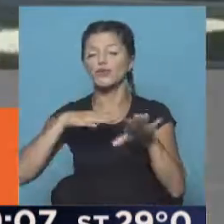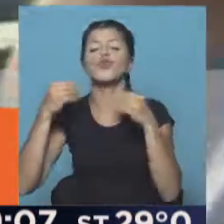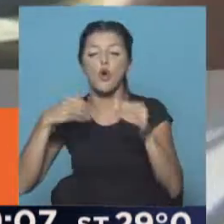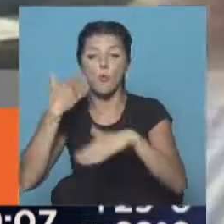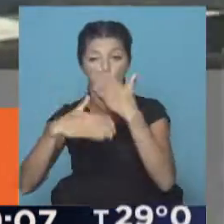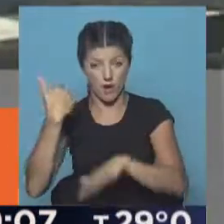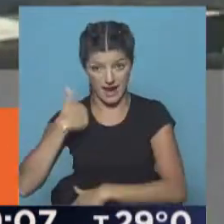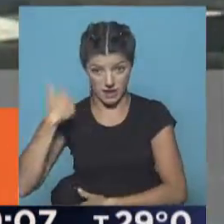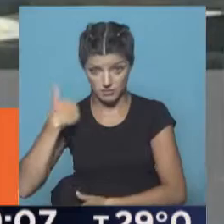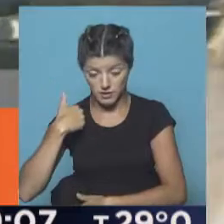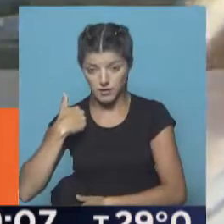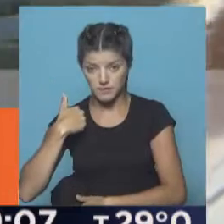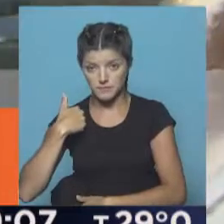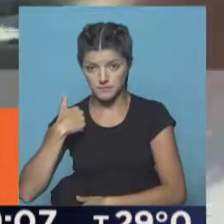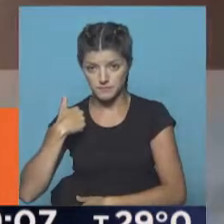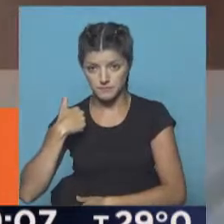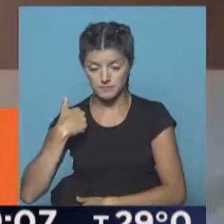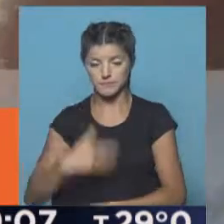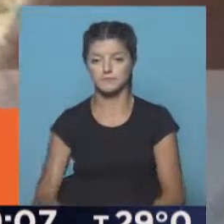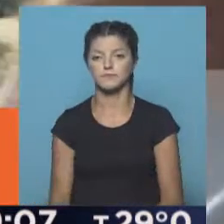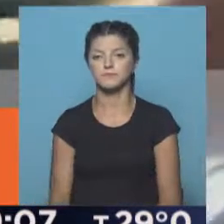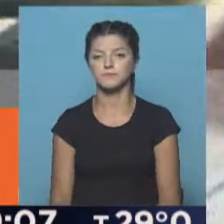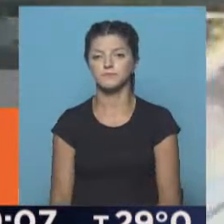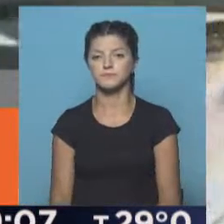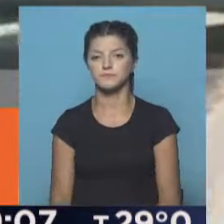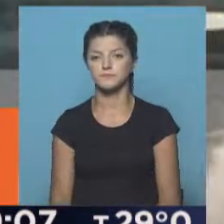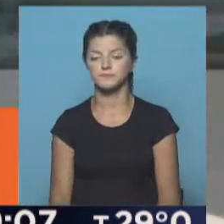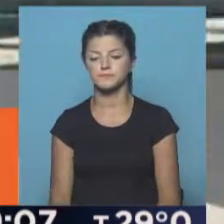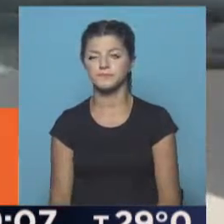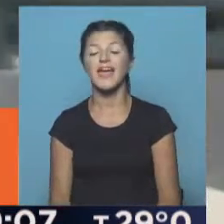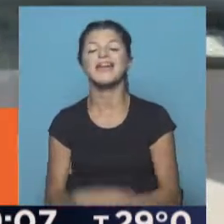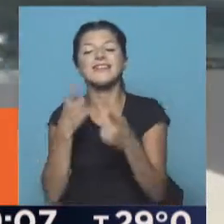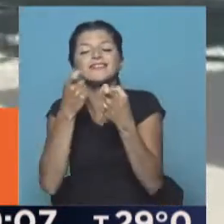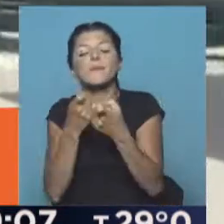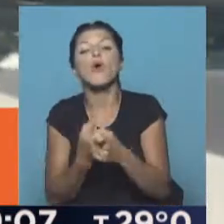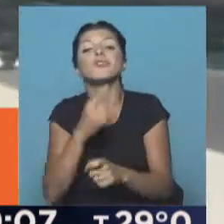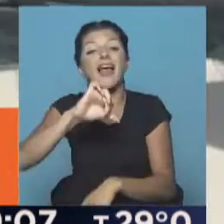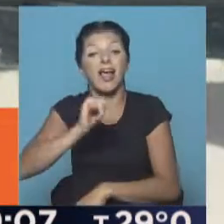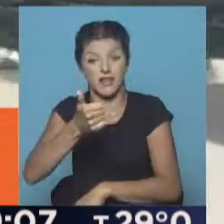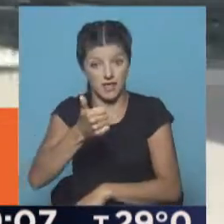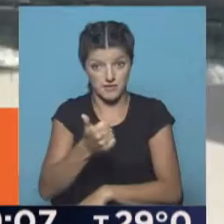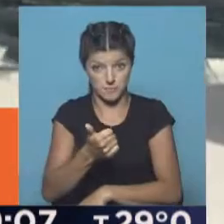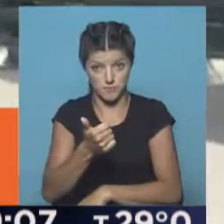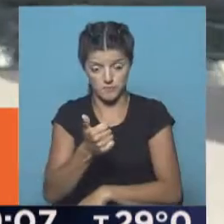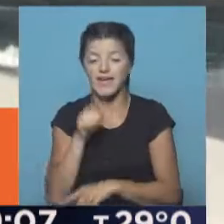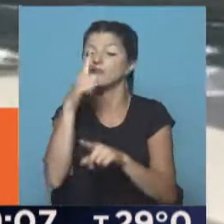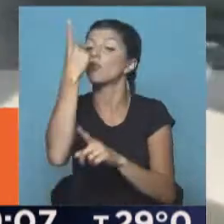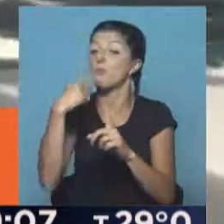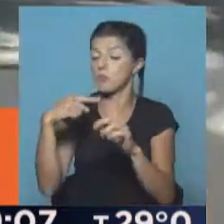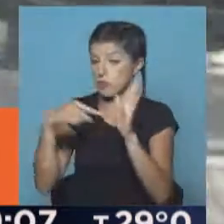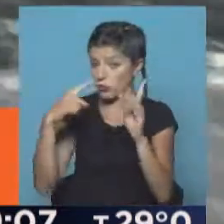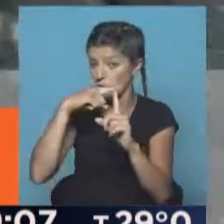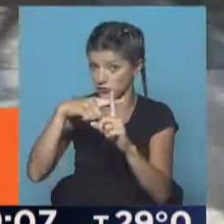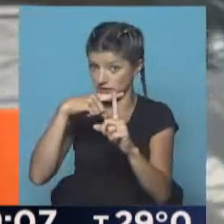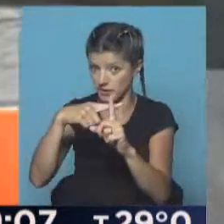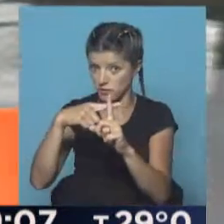de la cosecha, más que discreta, desde la llegada de Edgardo Bauza, un triunfo, y ese es el dato más positivo de este momento,